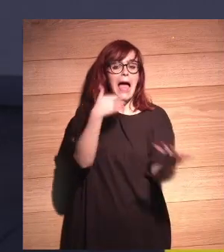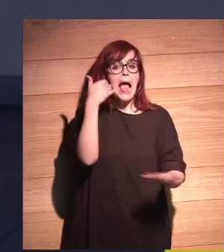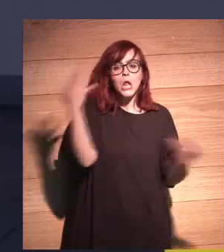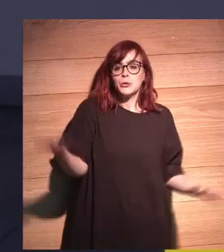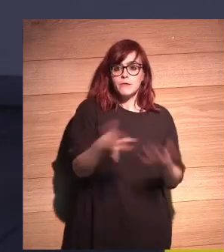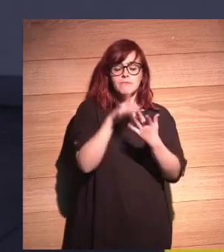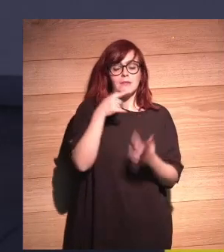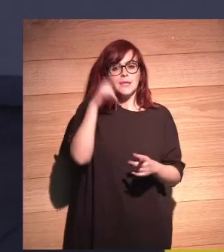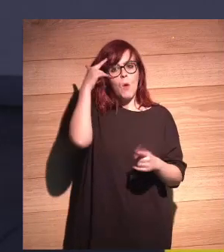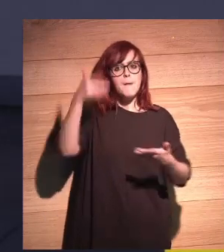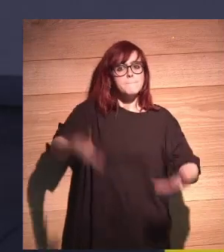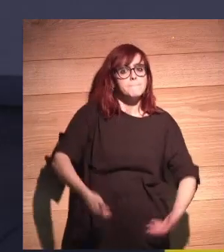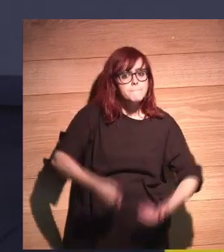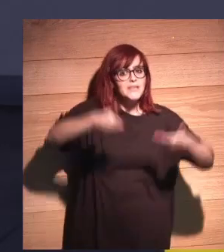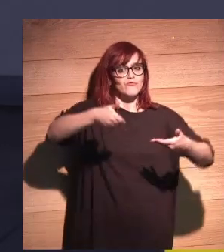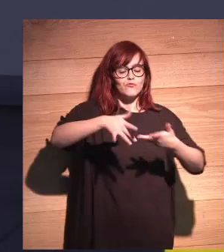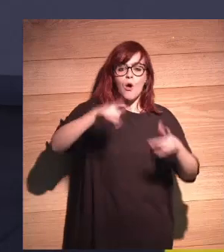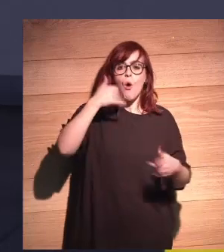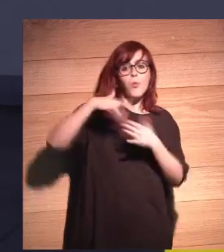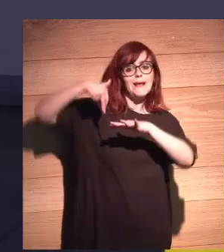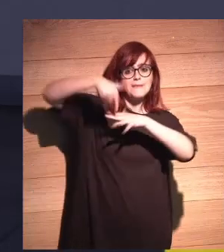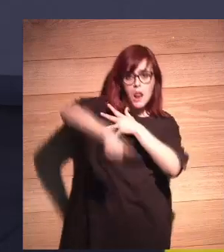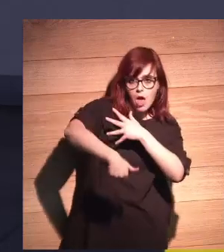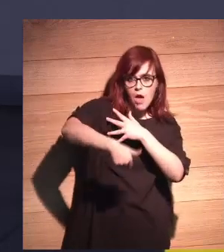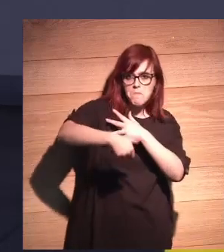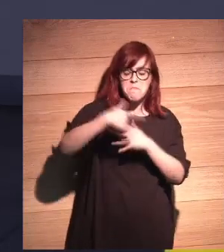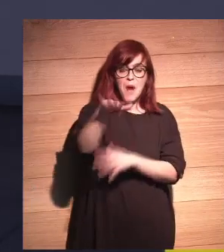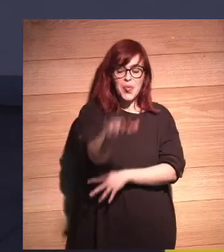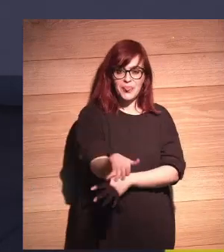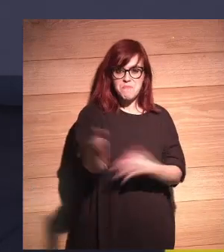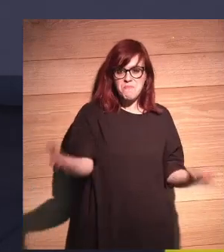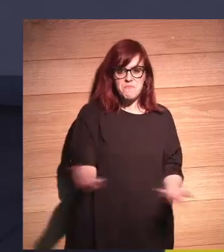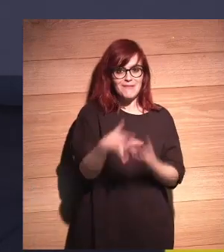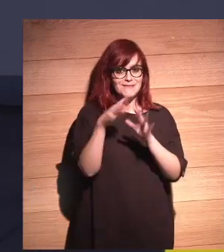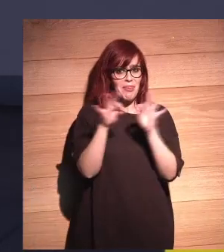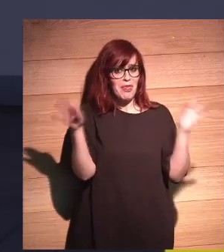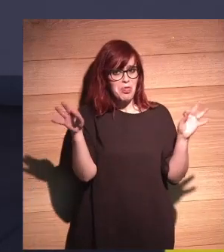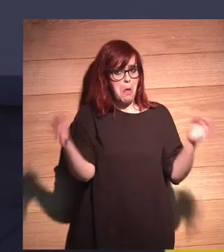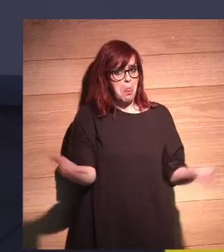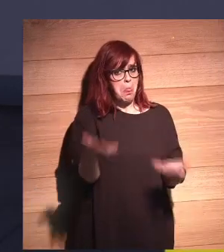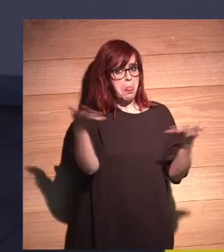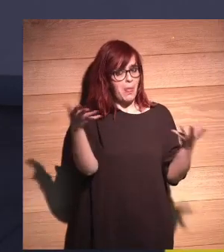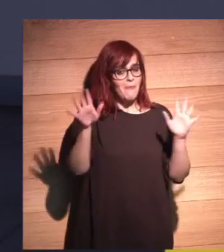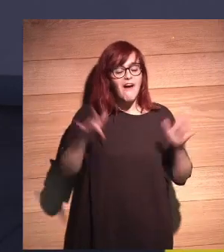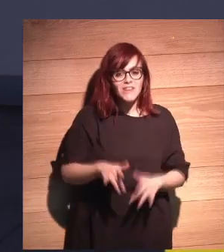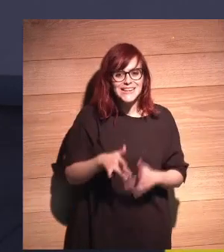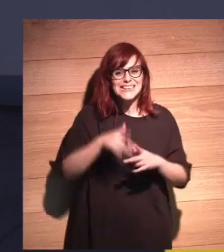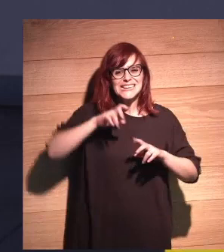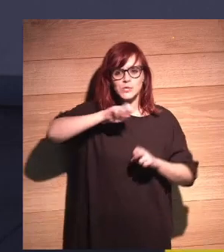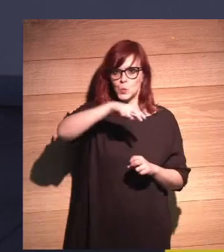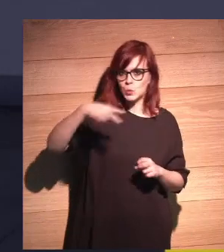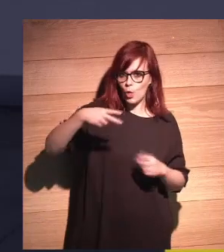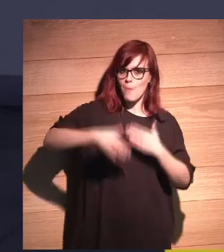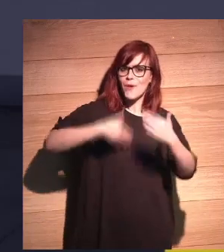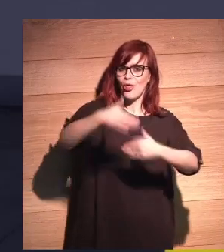ejemplo, levantar un peso, bajar unas escaleras, ¿no? Que es algo que parece muy sencillo y sin embargo es el resultado de